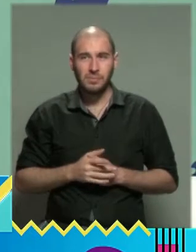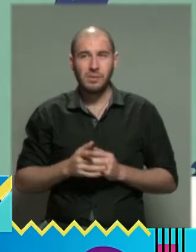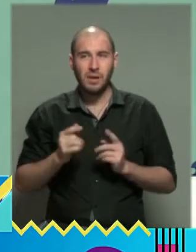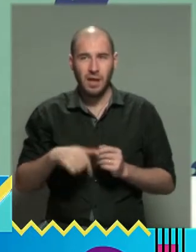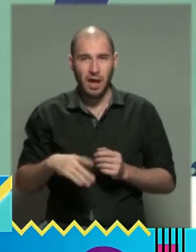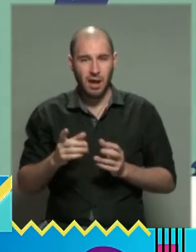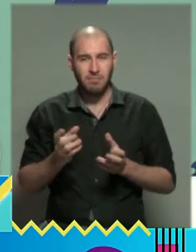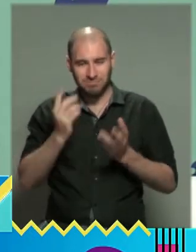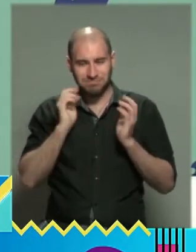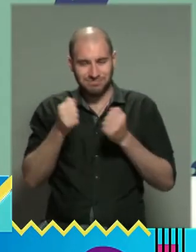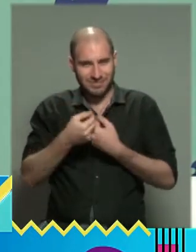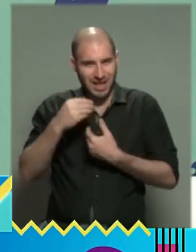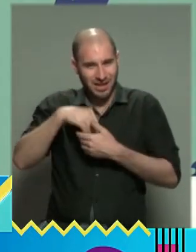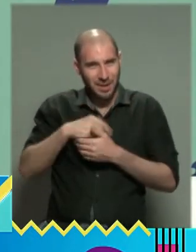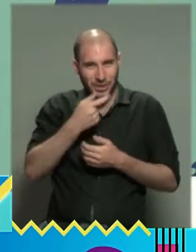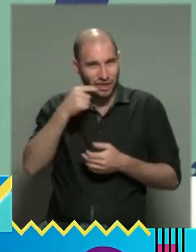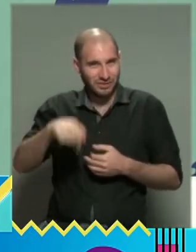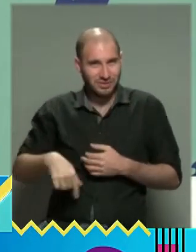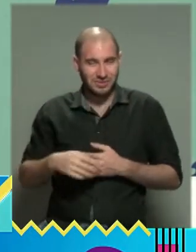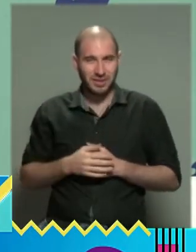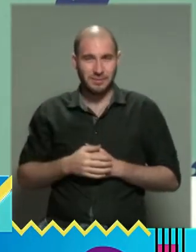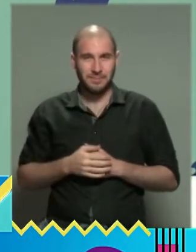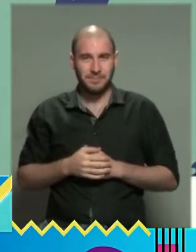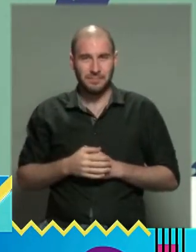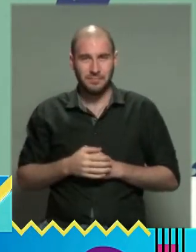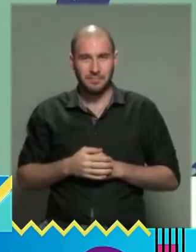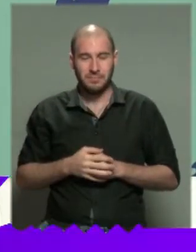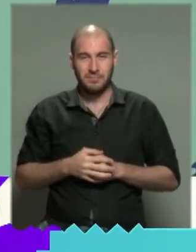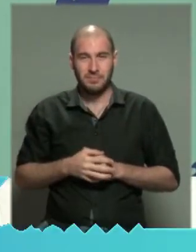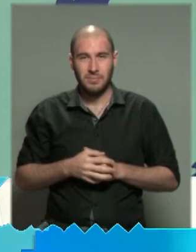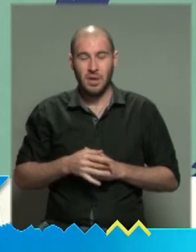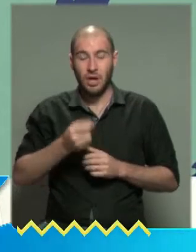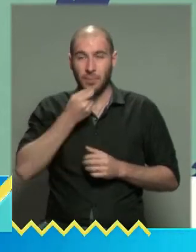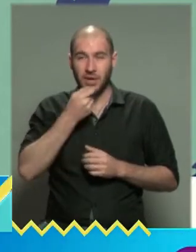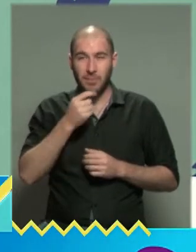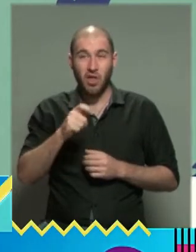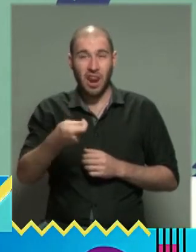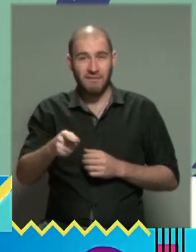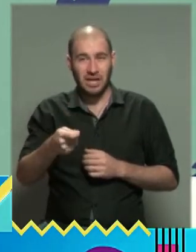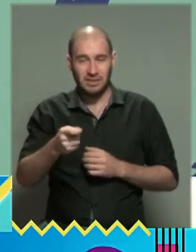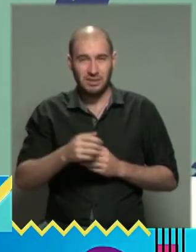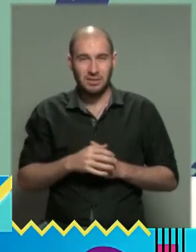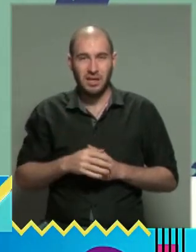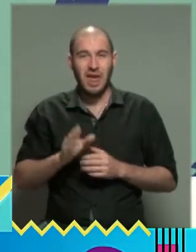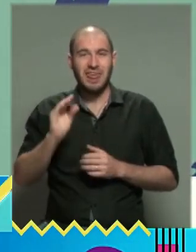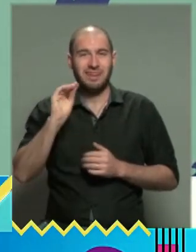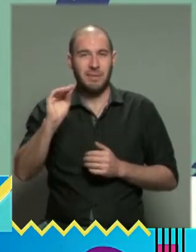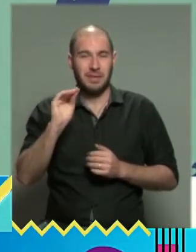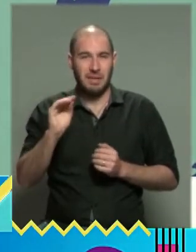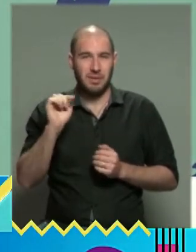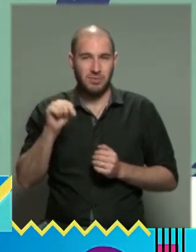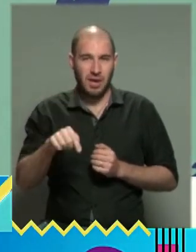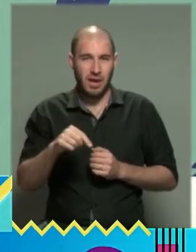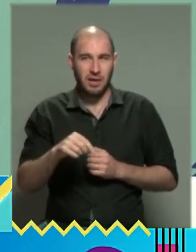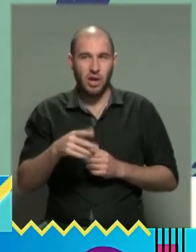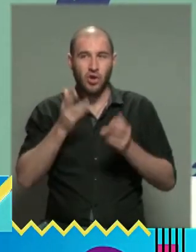que mirarse acá en este espejo, en Mendoza, y por ejemplo Lavalle es uno de los departamentos con